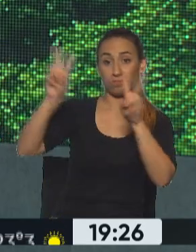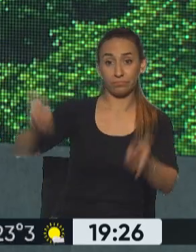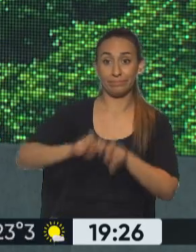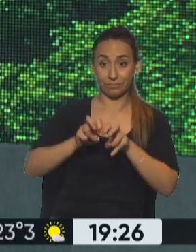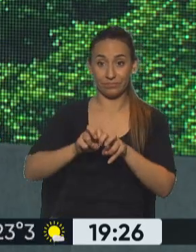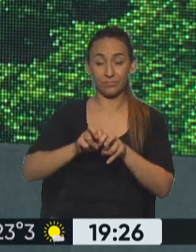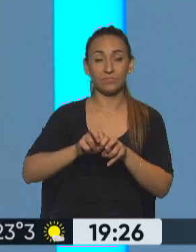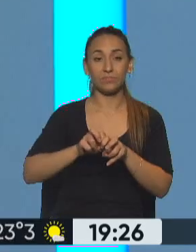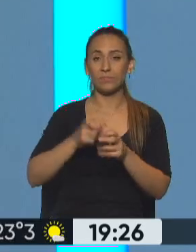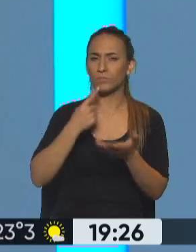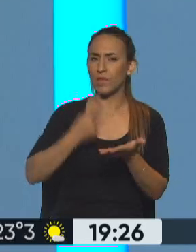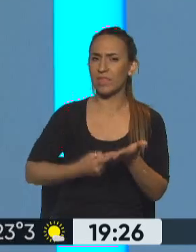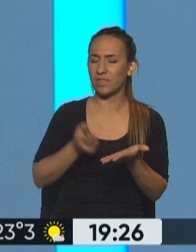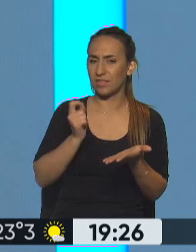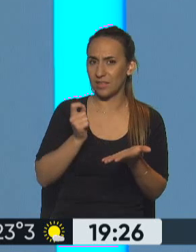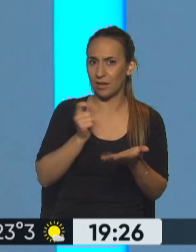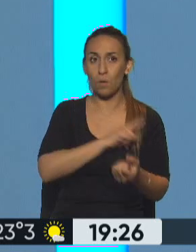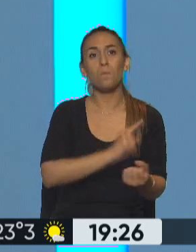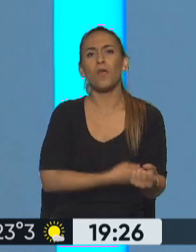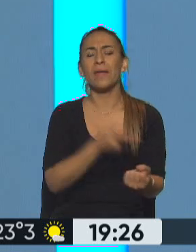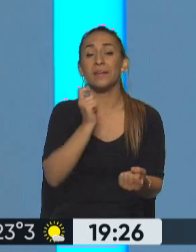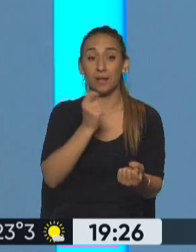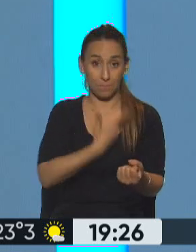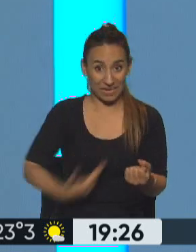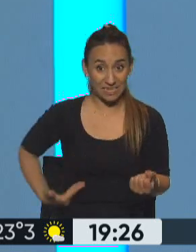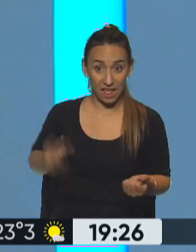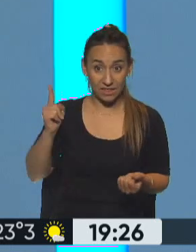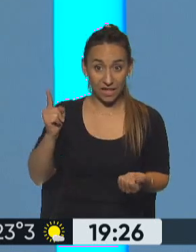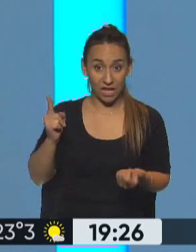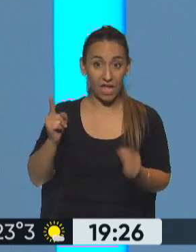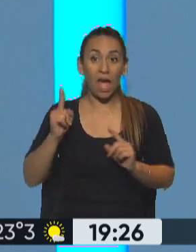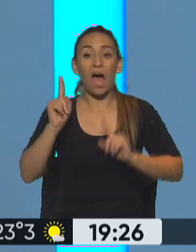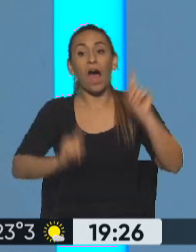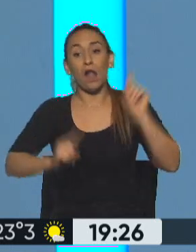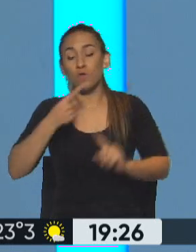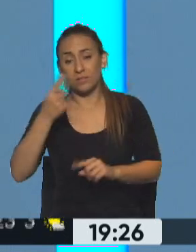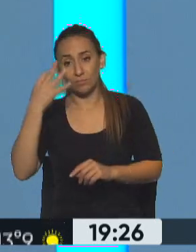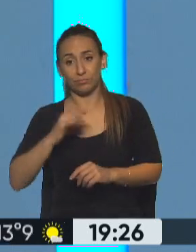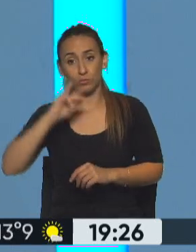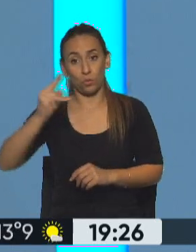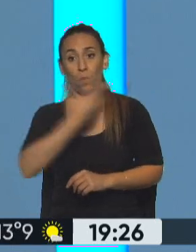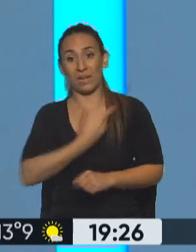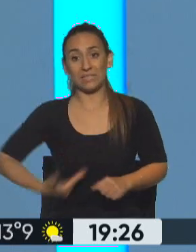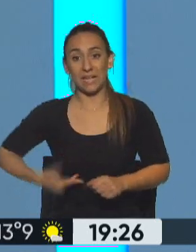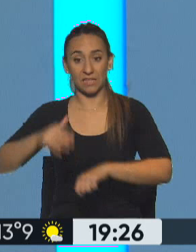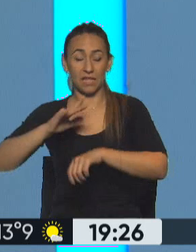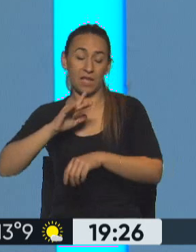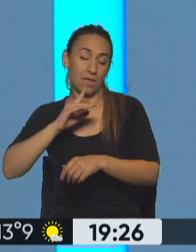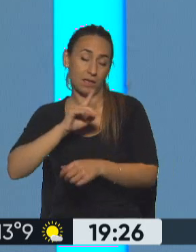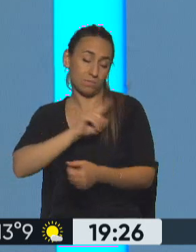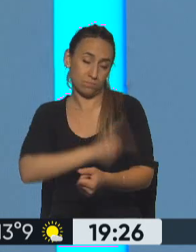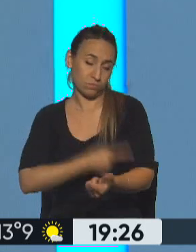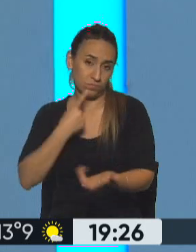tiene que tener presidente y esa facultad de acuerdo a algunos constitucionalistas desde el presidente de acuerdo a otro está reside en el congreso